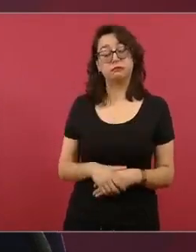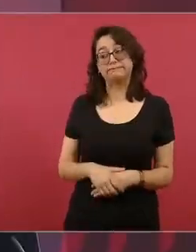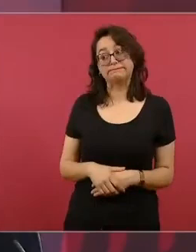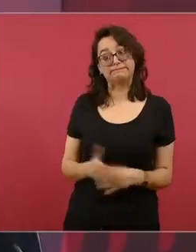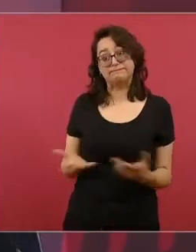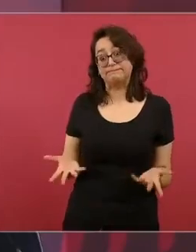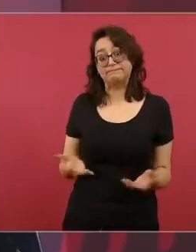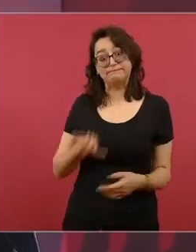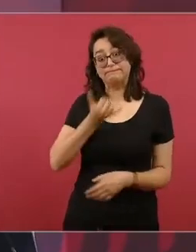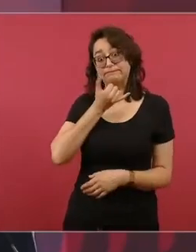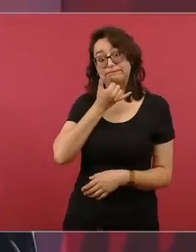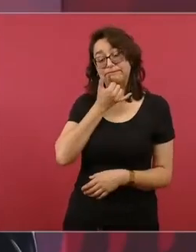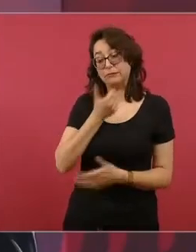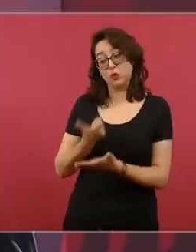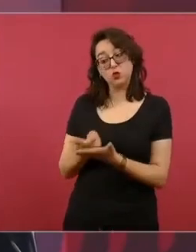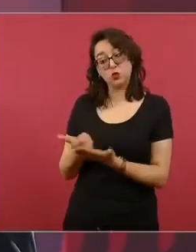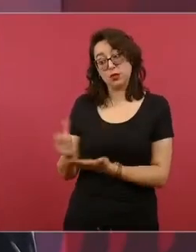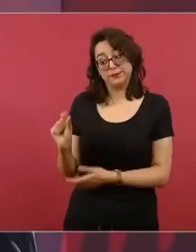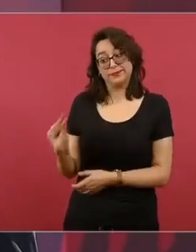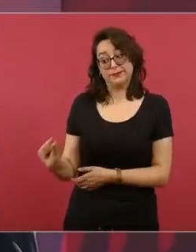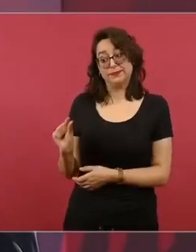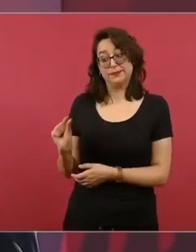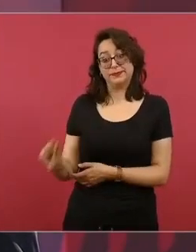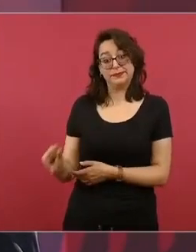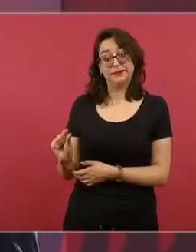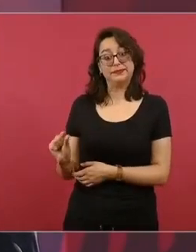Y no aumentaron el salario.